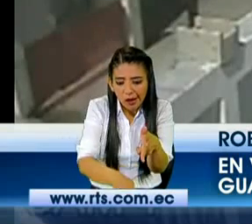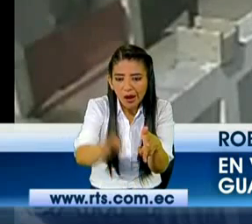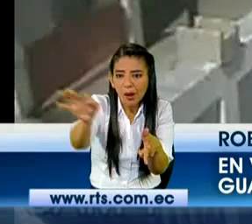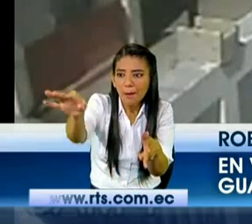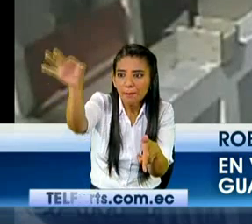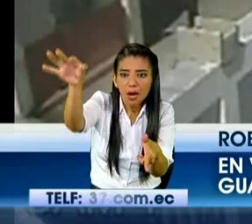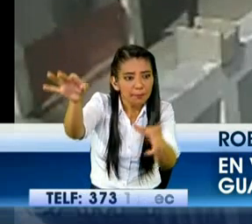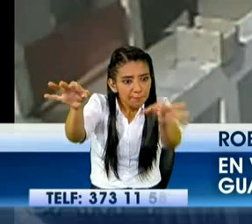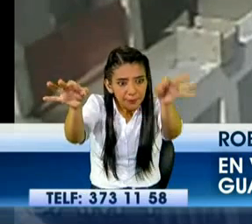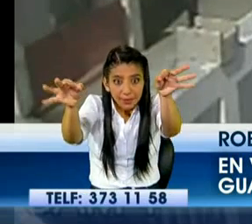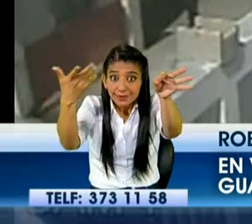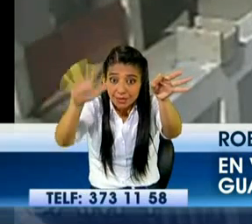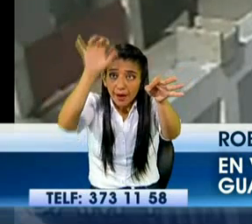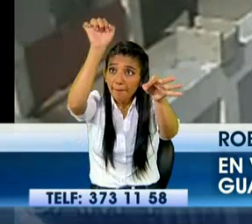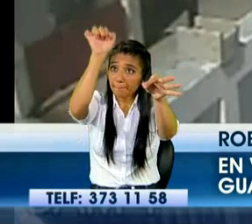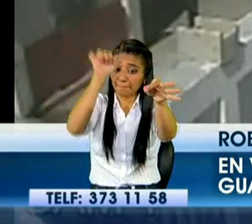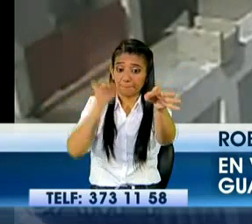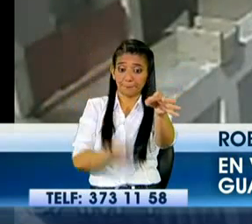los seguros.